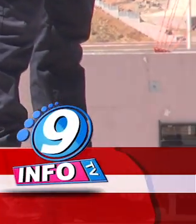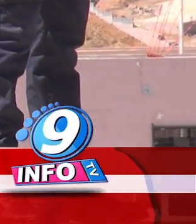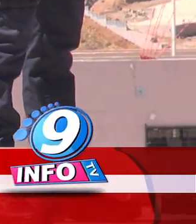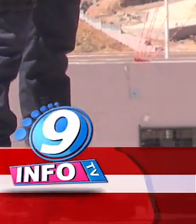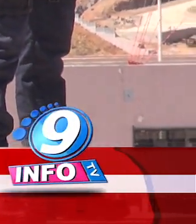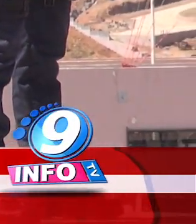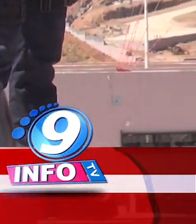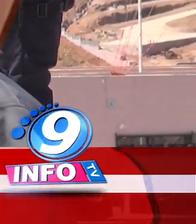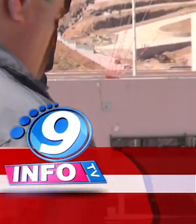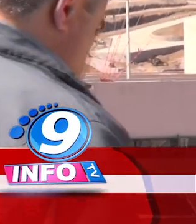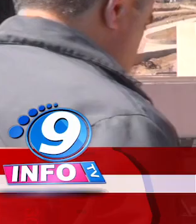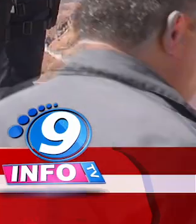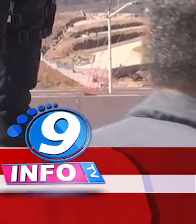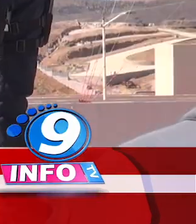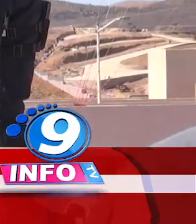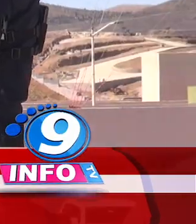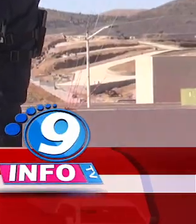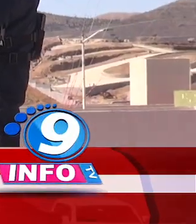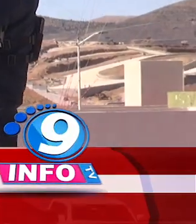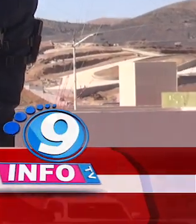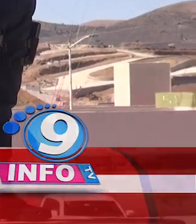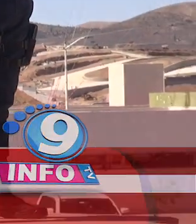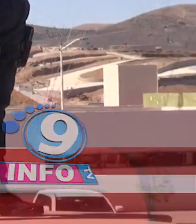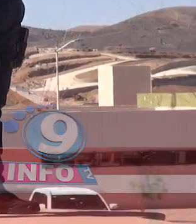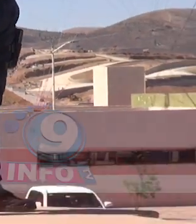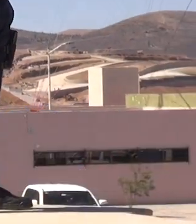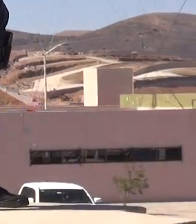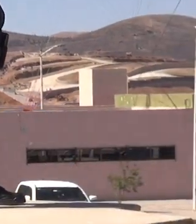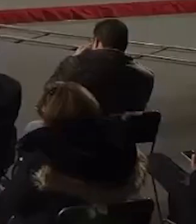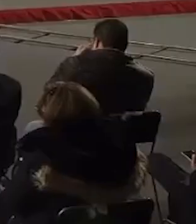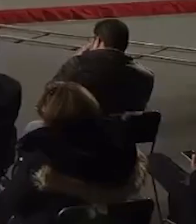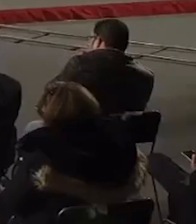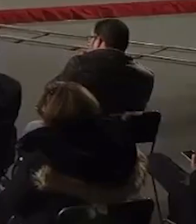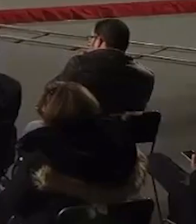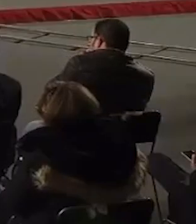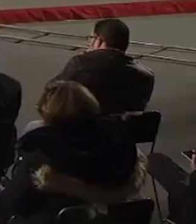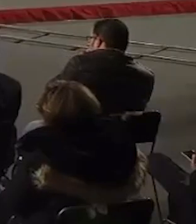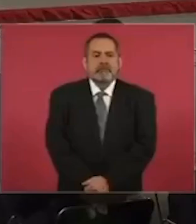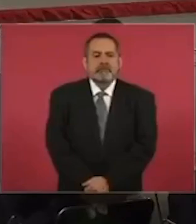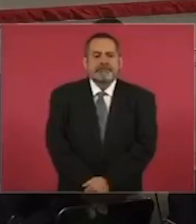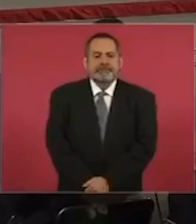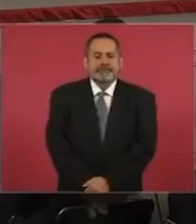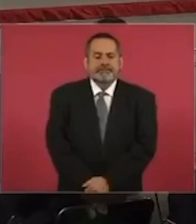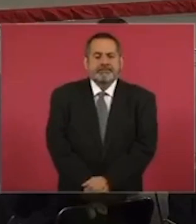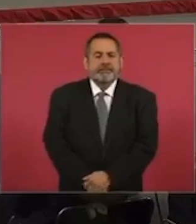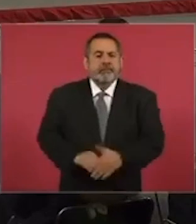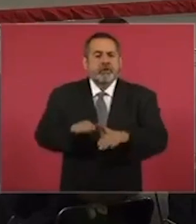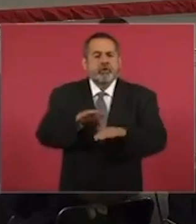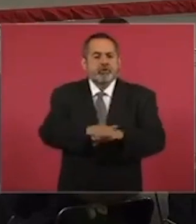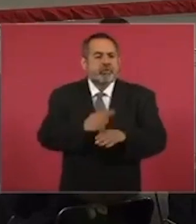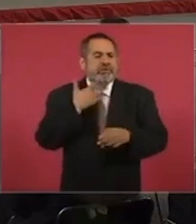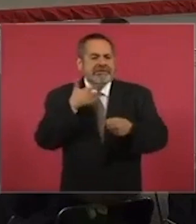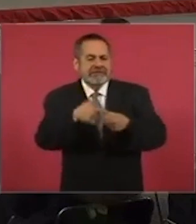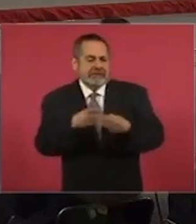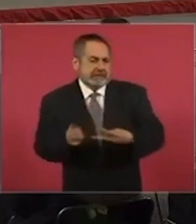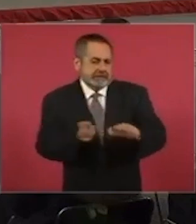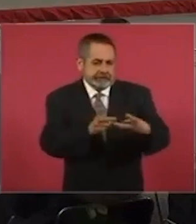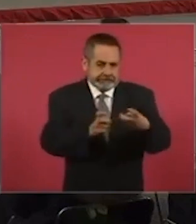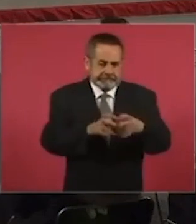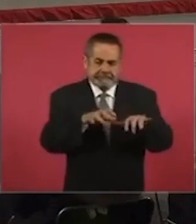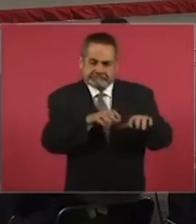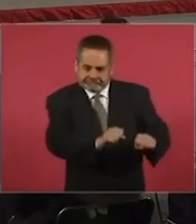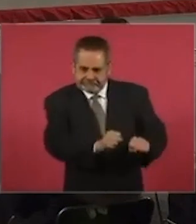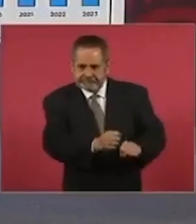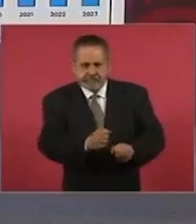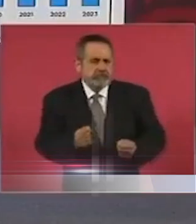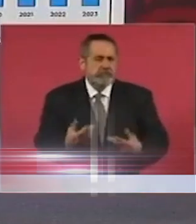y lograr resultados tangibles en la lucha contra el crimen en el combate al mercado ilícito de combustibles se recuperaron